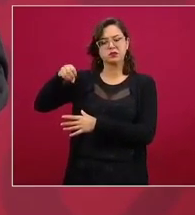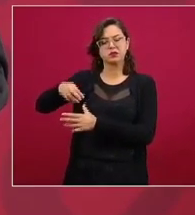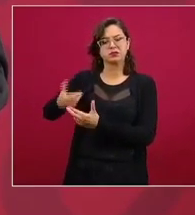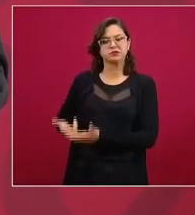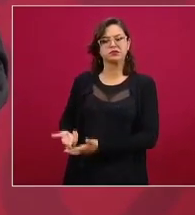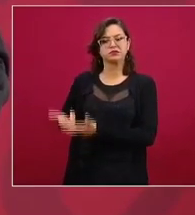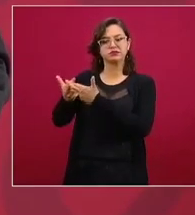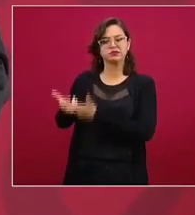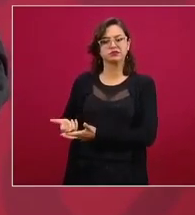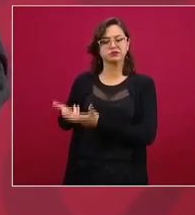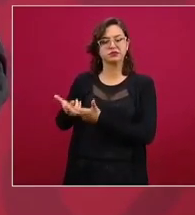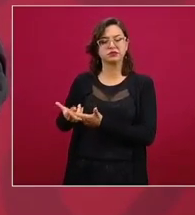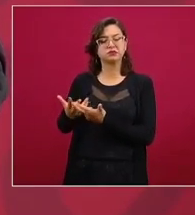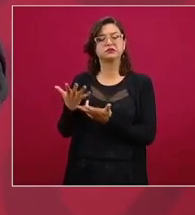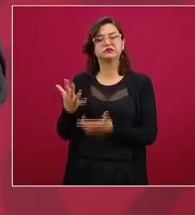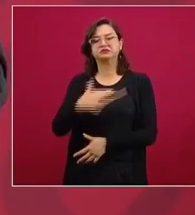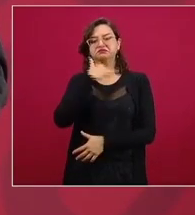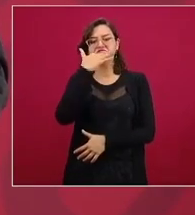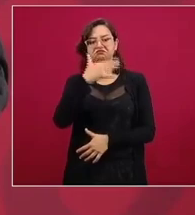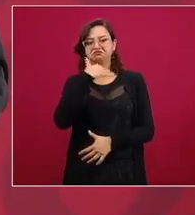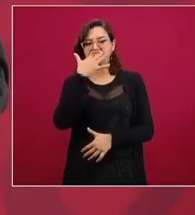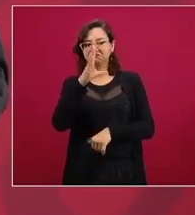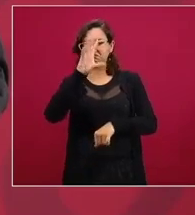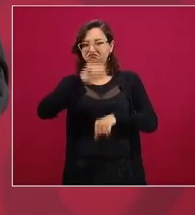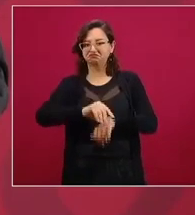por no permitir la corrupción